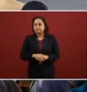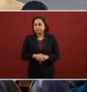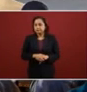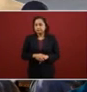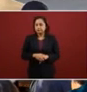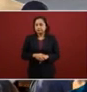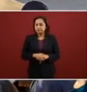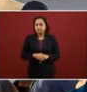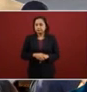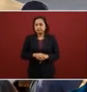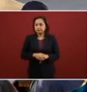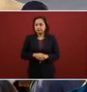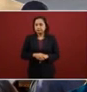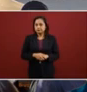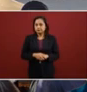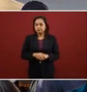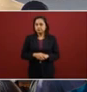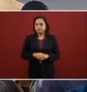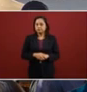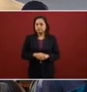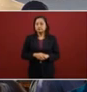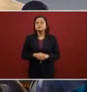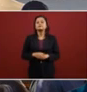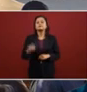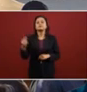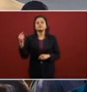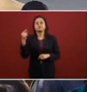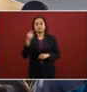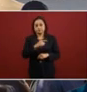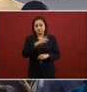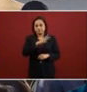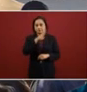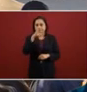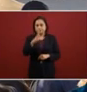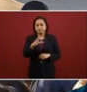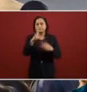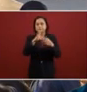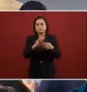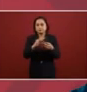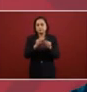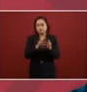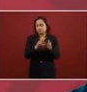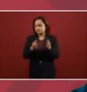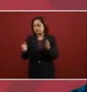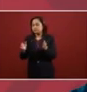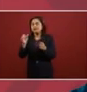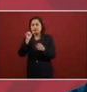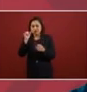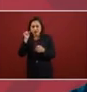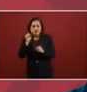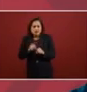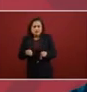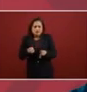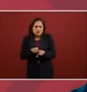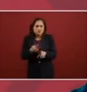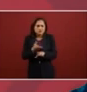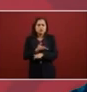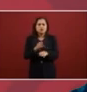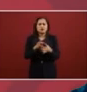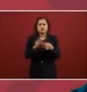Sí, aquí acaba de aclarar el general, cómo fue y desde ayer también lo dijo, ¿no? Que se